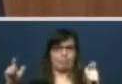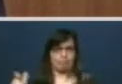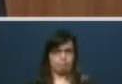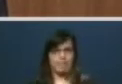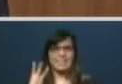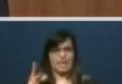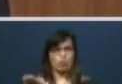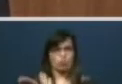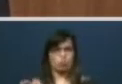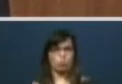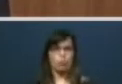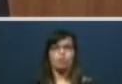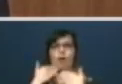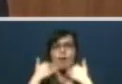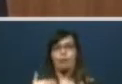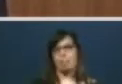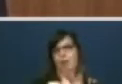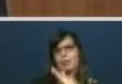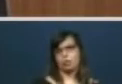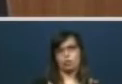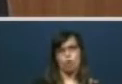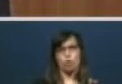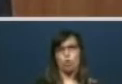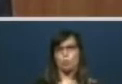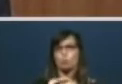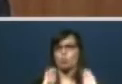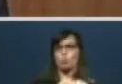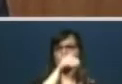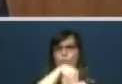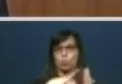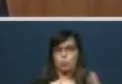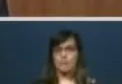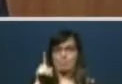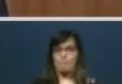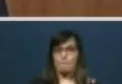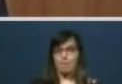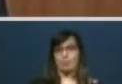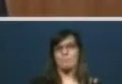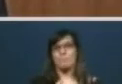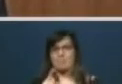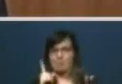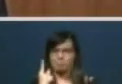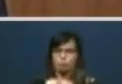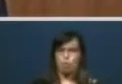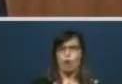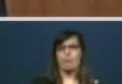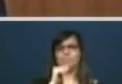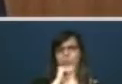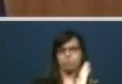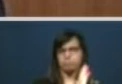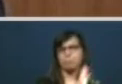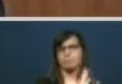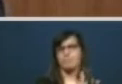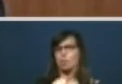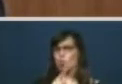que se deben a la gestión realizada por los equipos de gobierno y también a medidas nada gratas que hubo que adoptar como fue la subida de las tasas